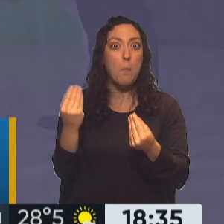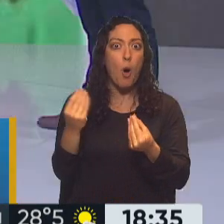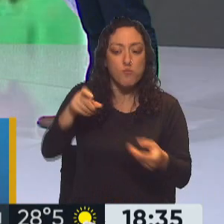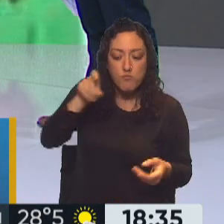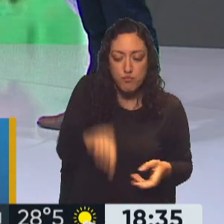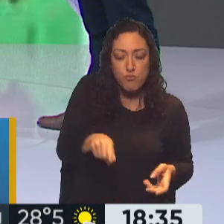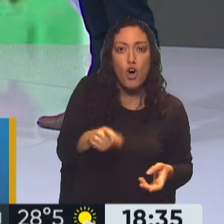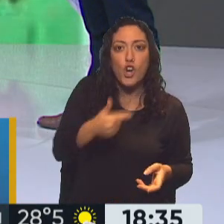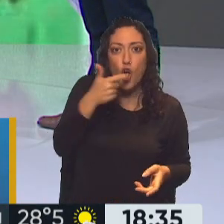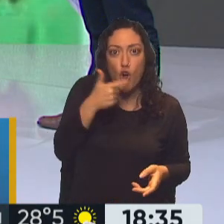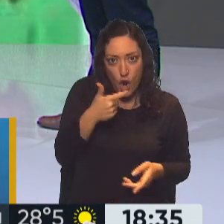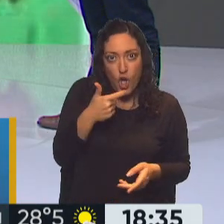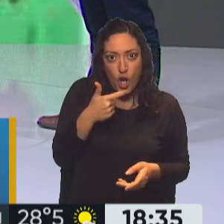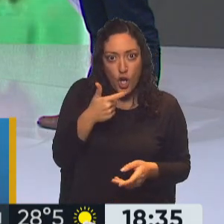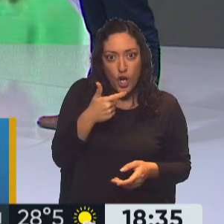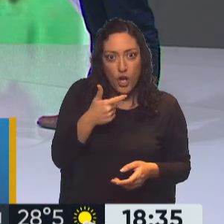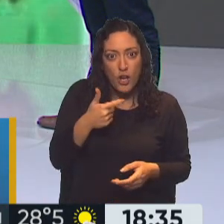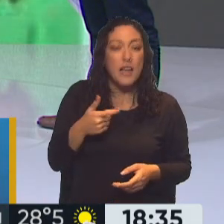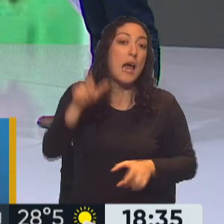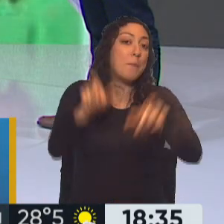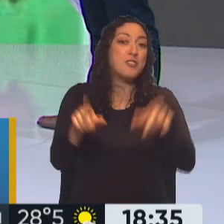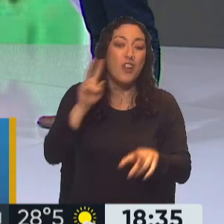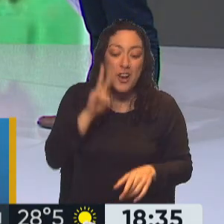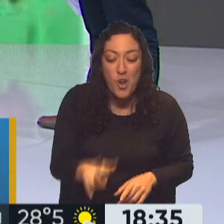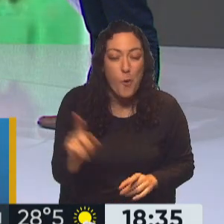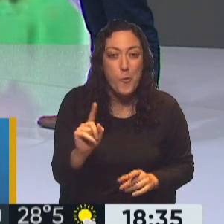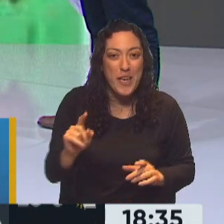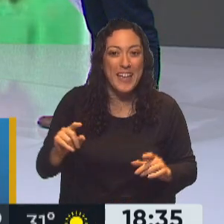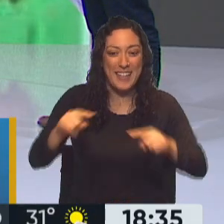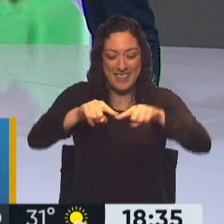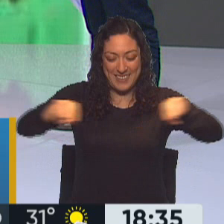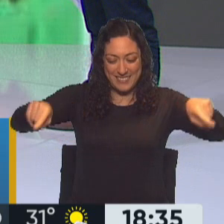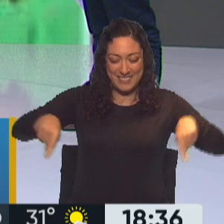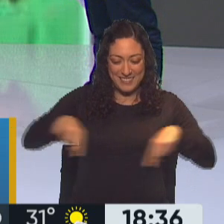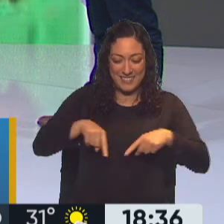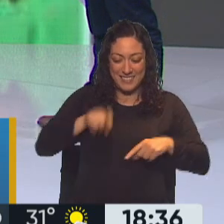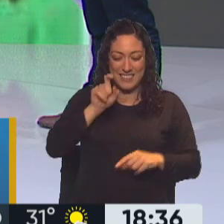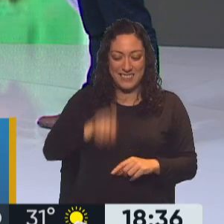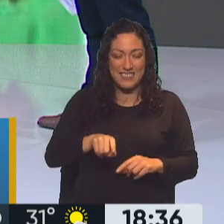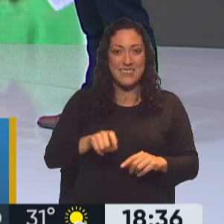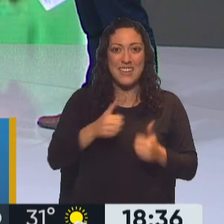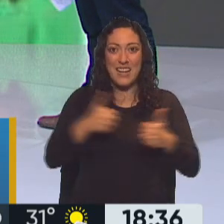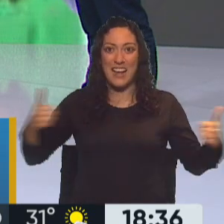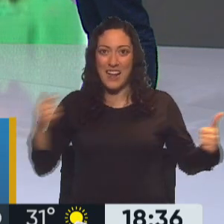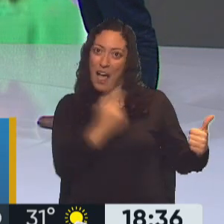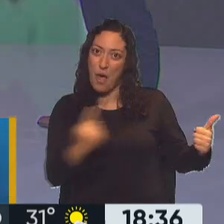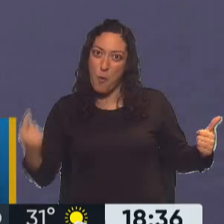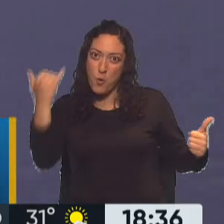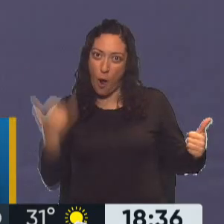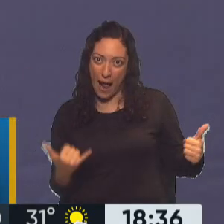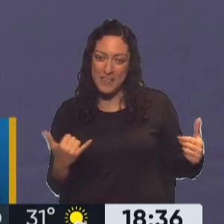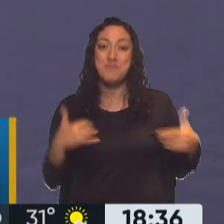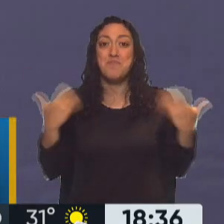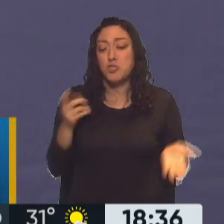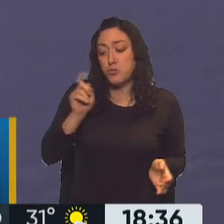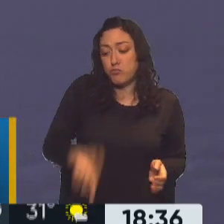botón rojo. El botón rojo no estaba visible para la ciudadanía, pero estaba en el frente de cada uno de los 5 atriles, y el candidato o candidata